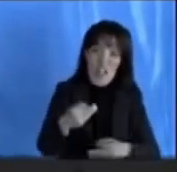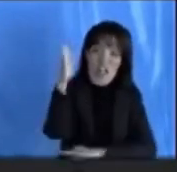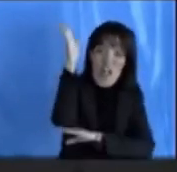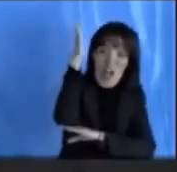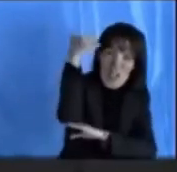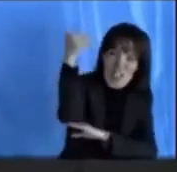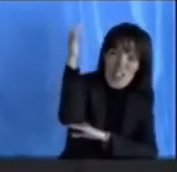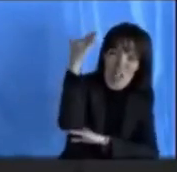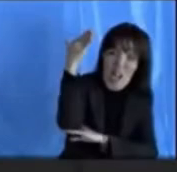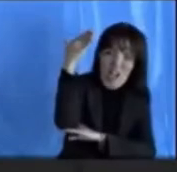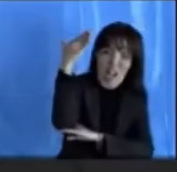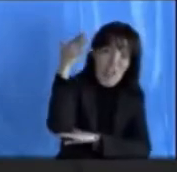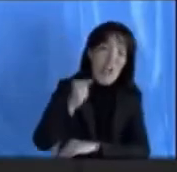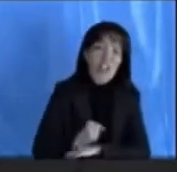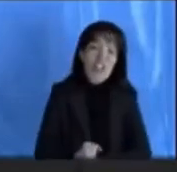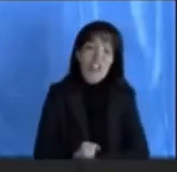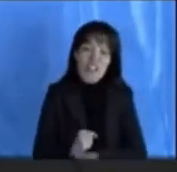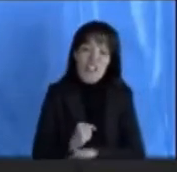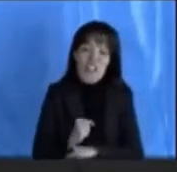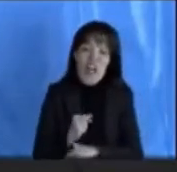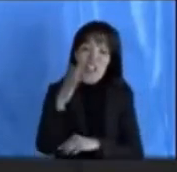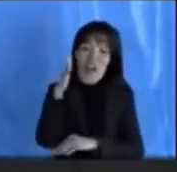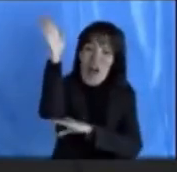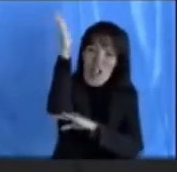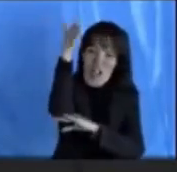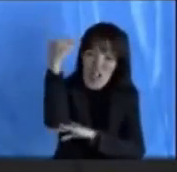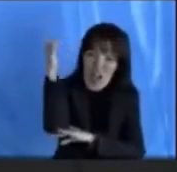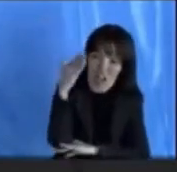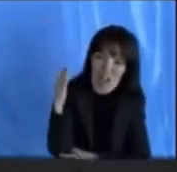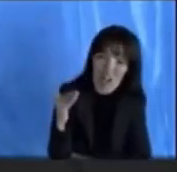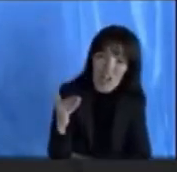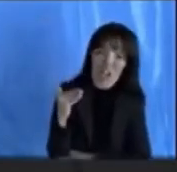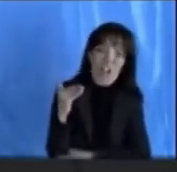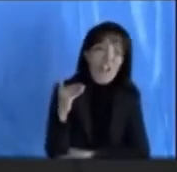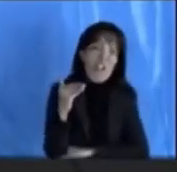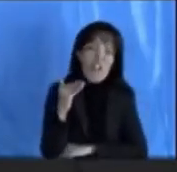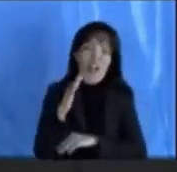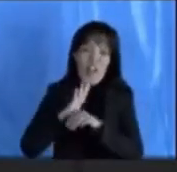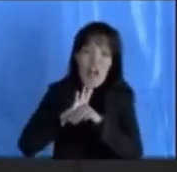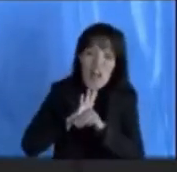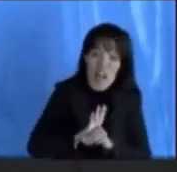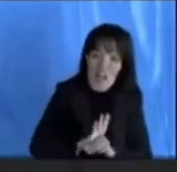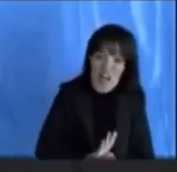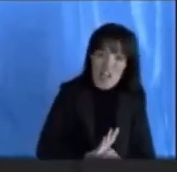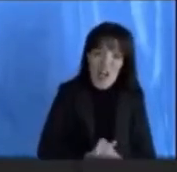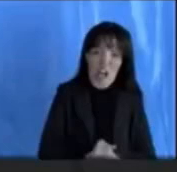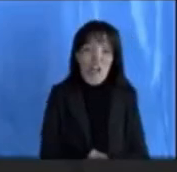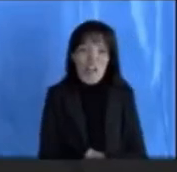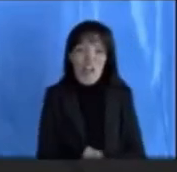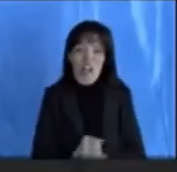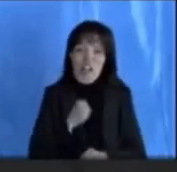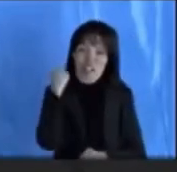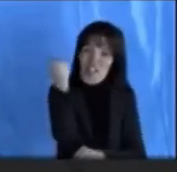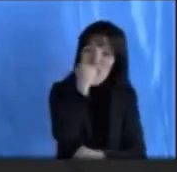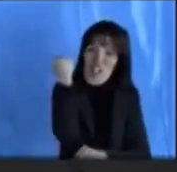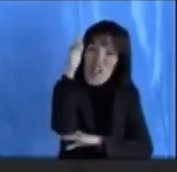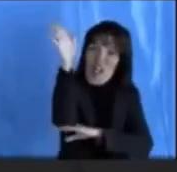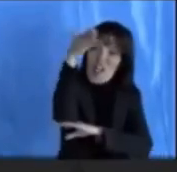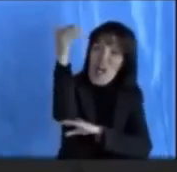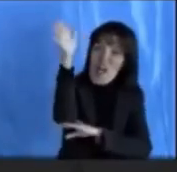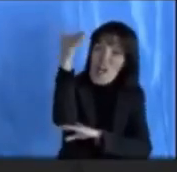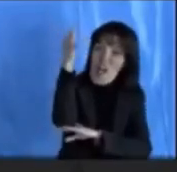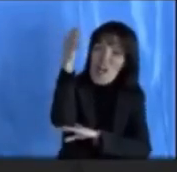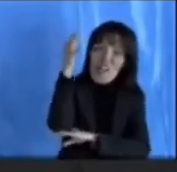bandera que están intentando destruir y avasallar, que es una bandera